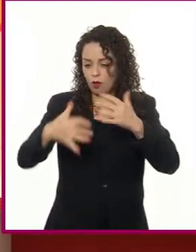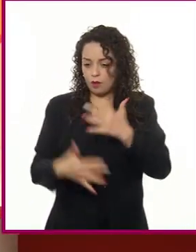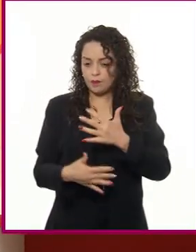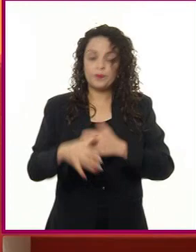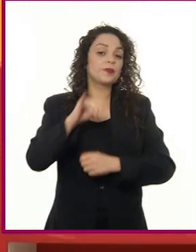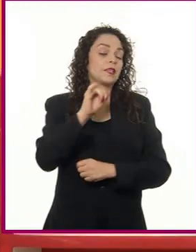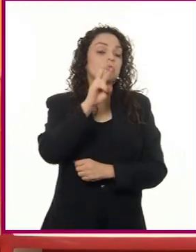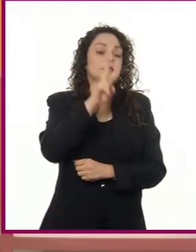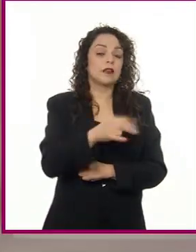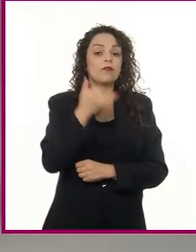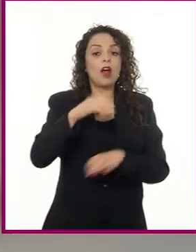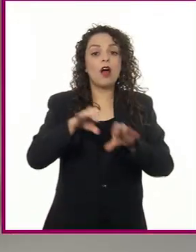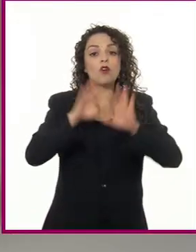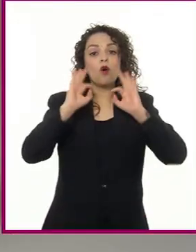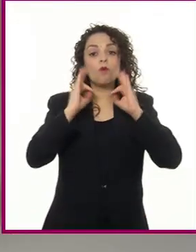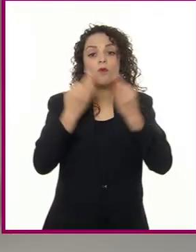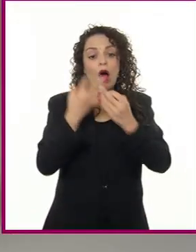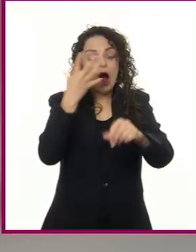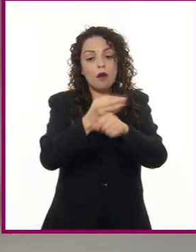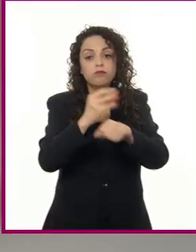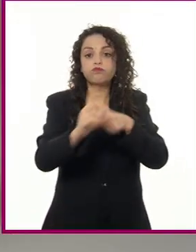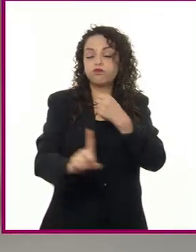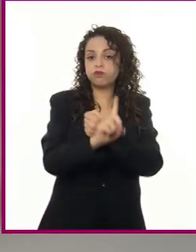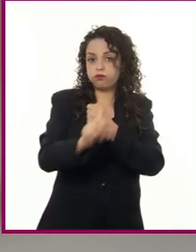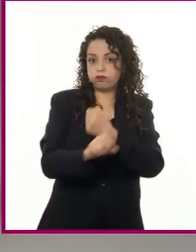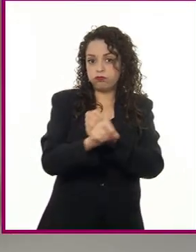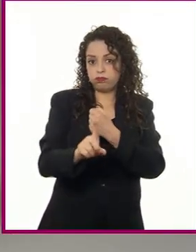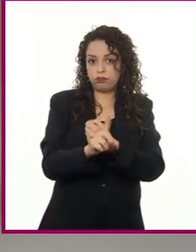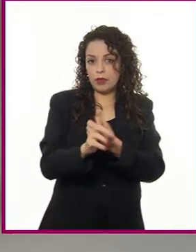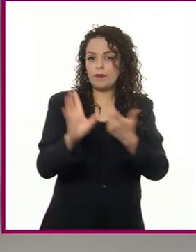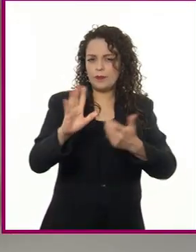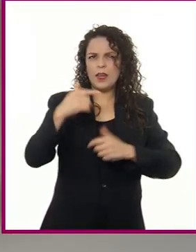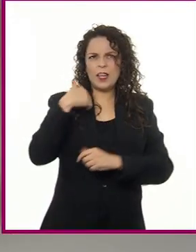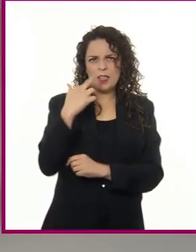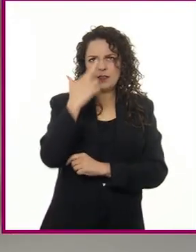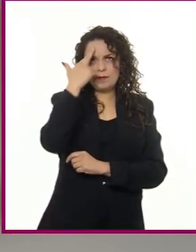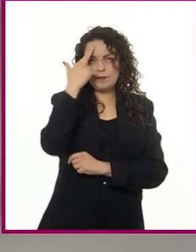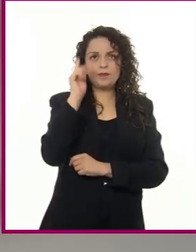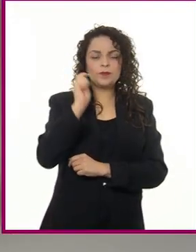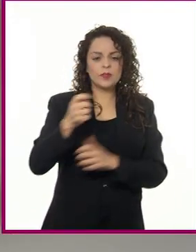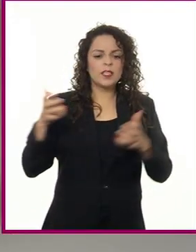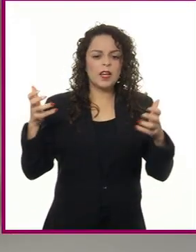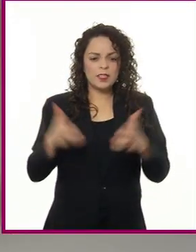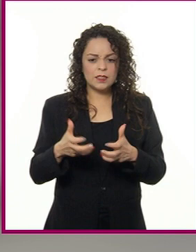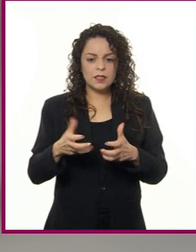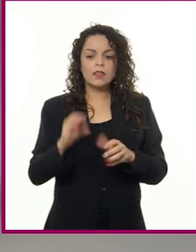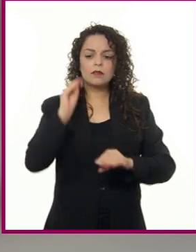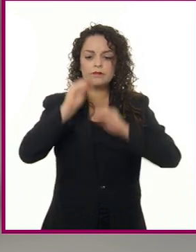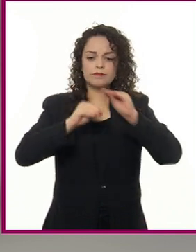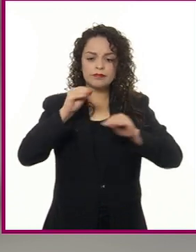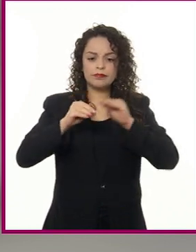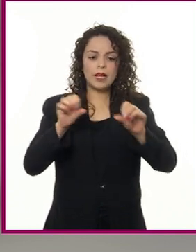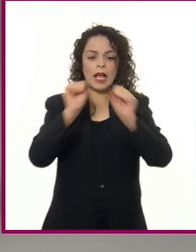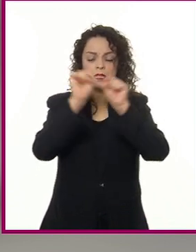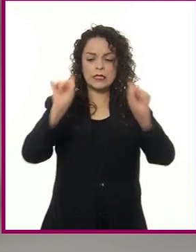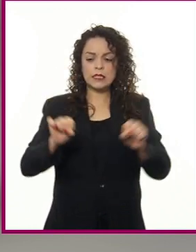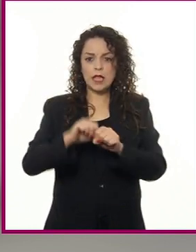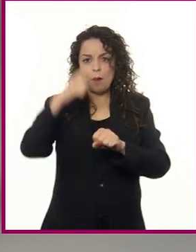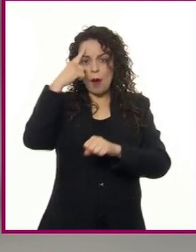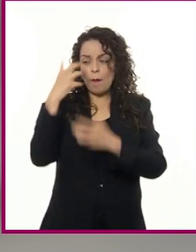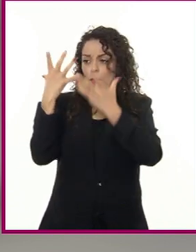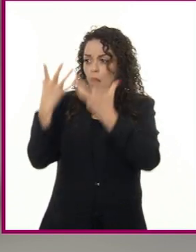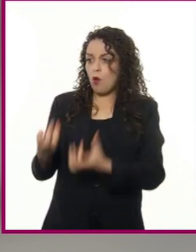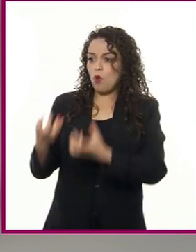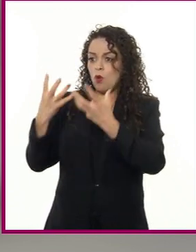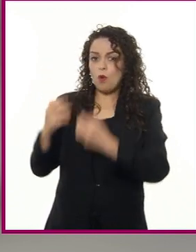alternativa de solución a nuestro problema técnico, si mal no recuerdo, es fabricar e instalar un sistema recolector para